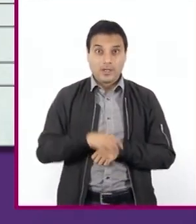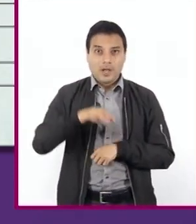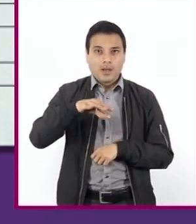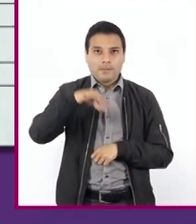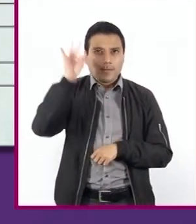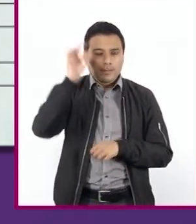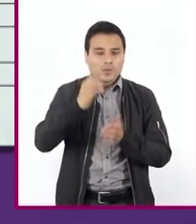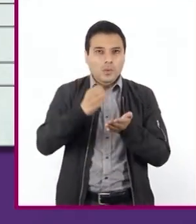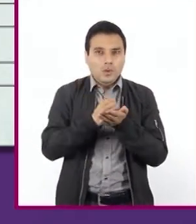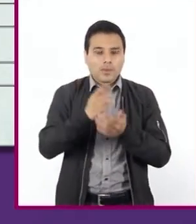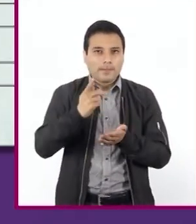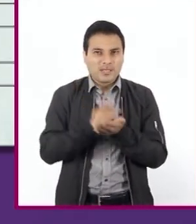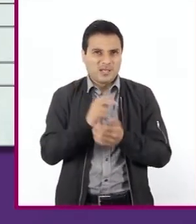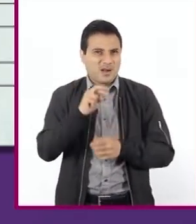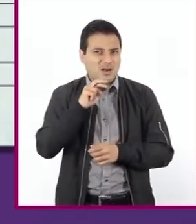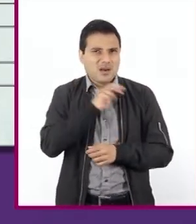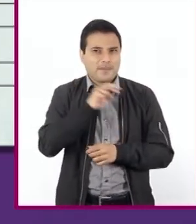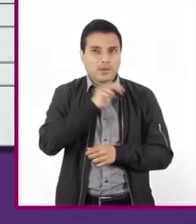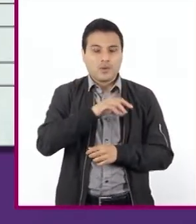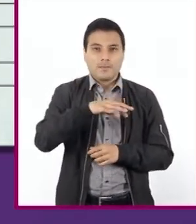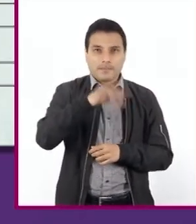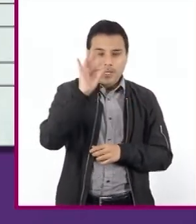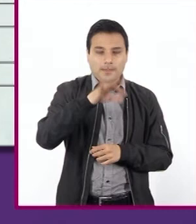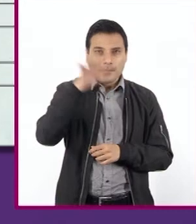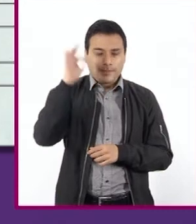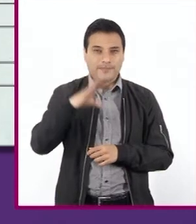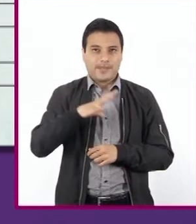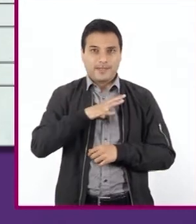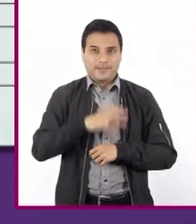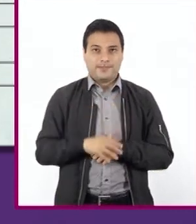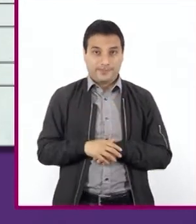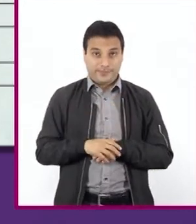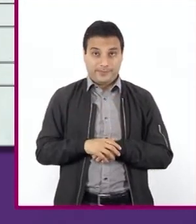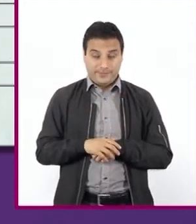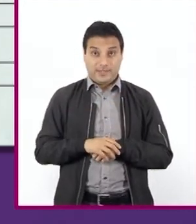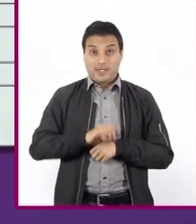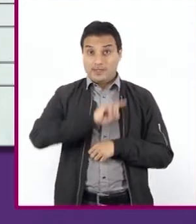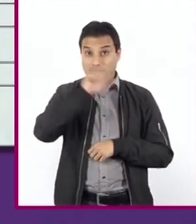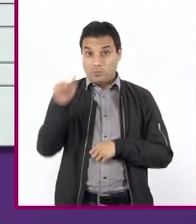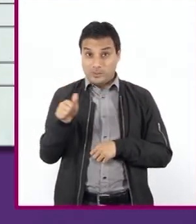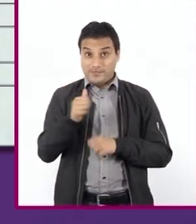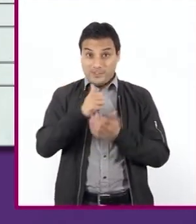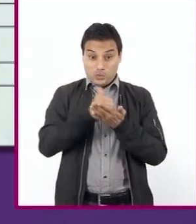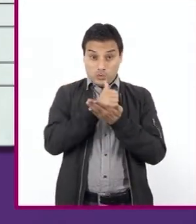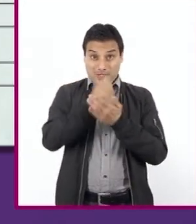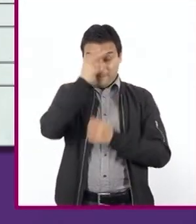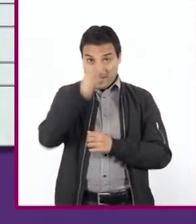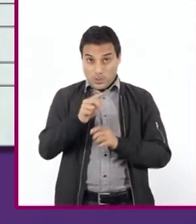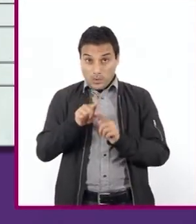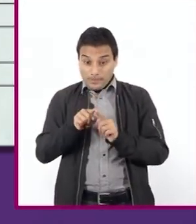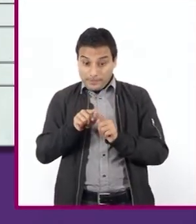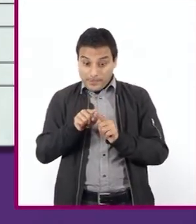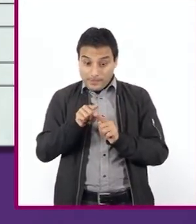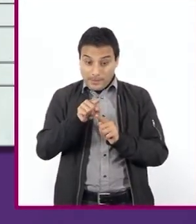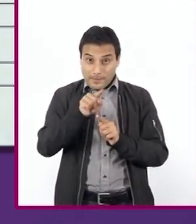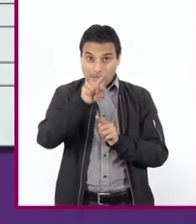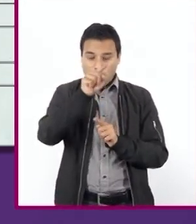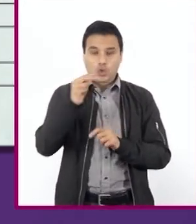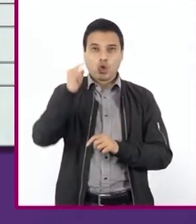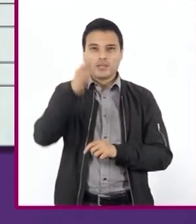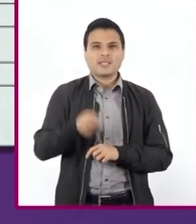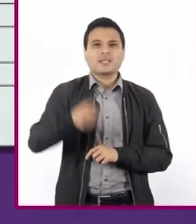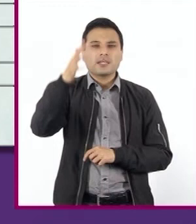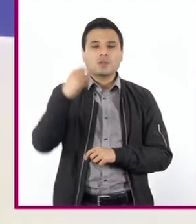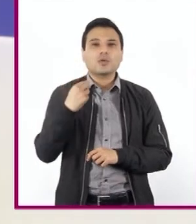muy acelerado y creó un camino que va del centro hacia el norte del país, como saben, denominado